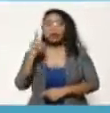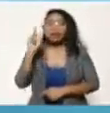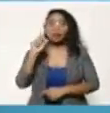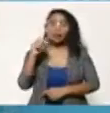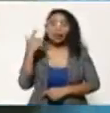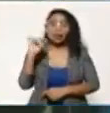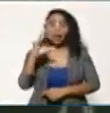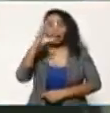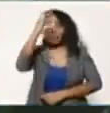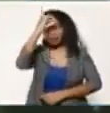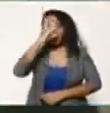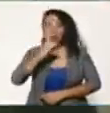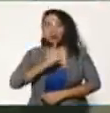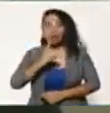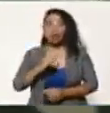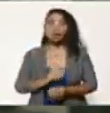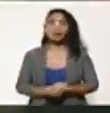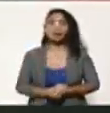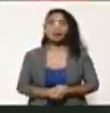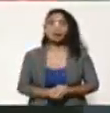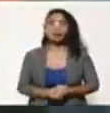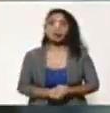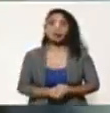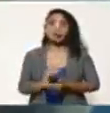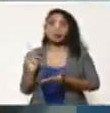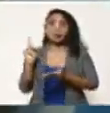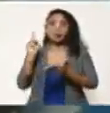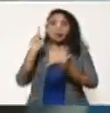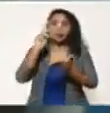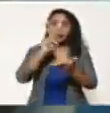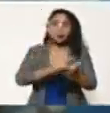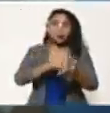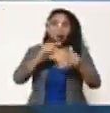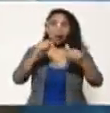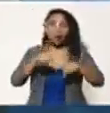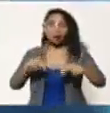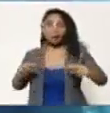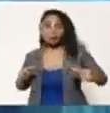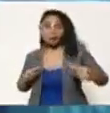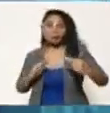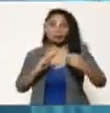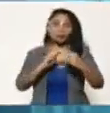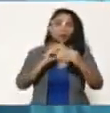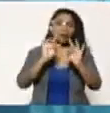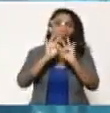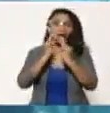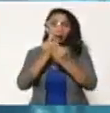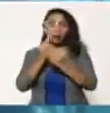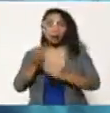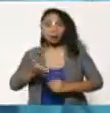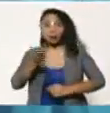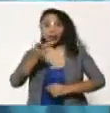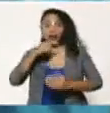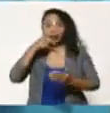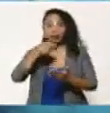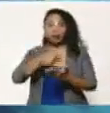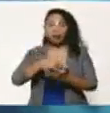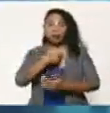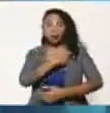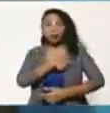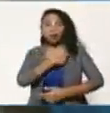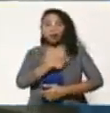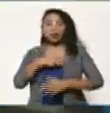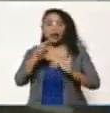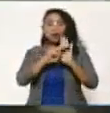con discapacidad y llegan el día de hoy a reencontrarse con sus familiares es importante mencionar el protocolo de bioseguridad